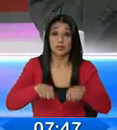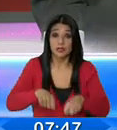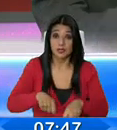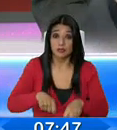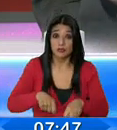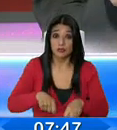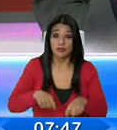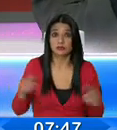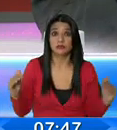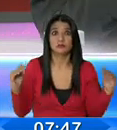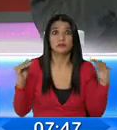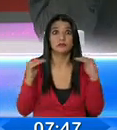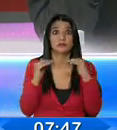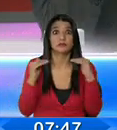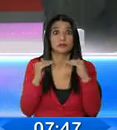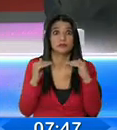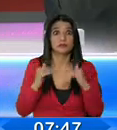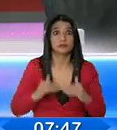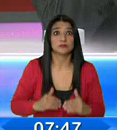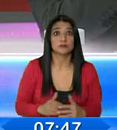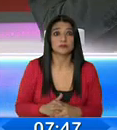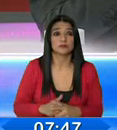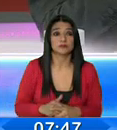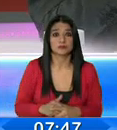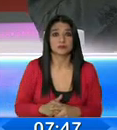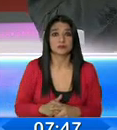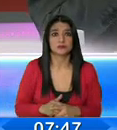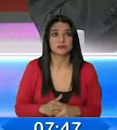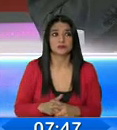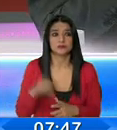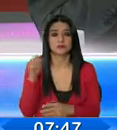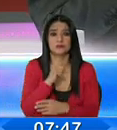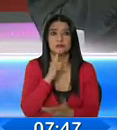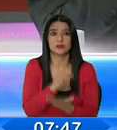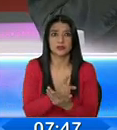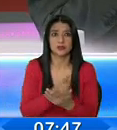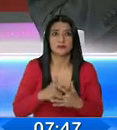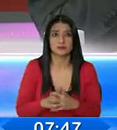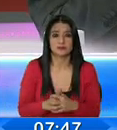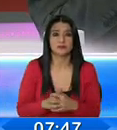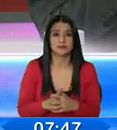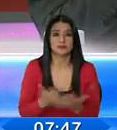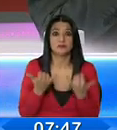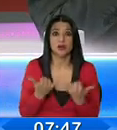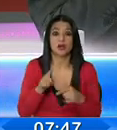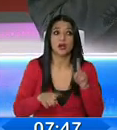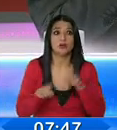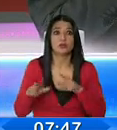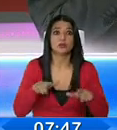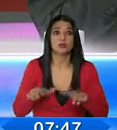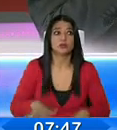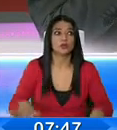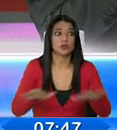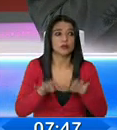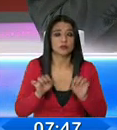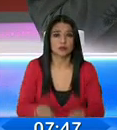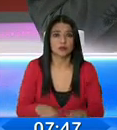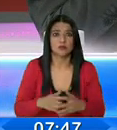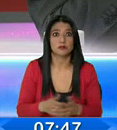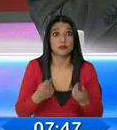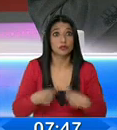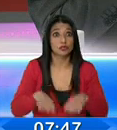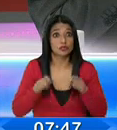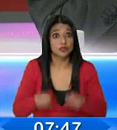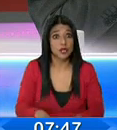no corresponden al objeto de la emergencia y que se están efectuando en este momento en algunos lugares. Contrataciones en